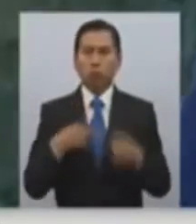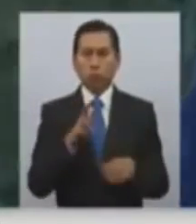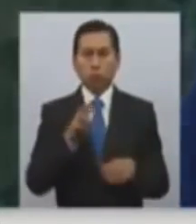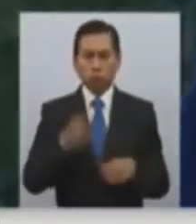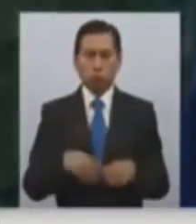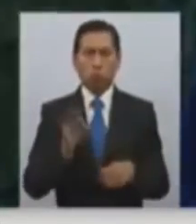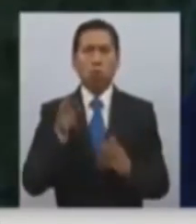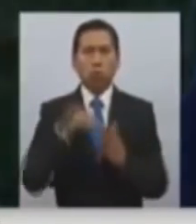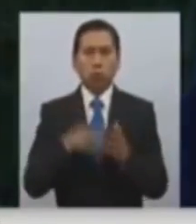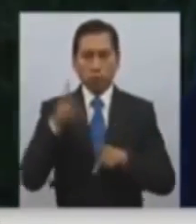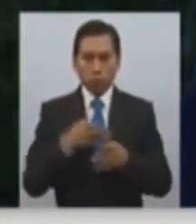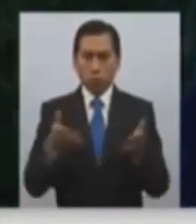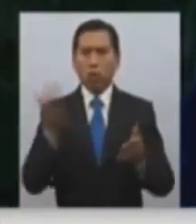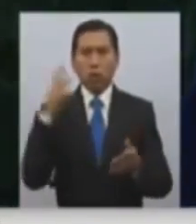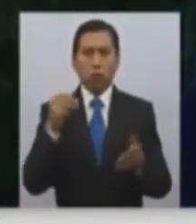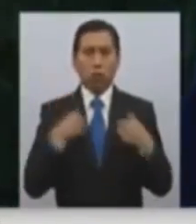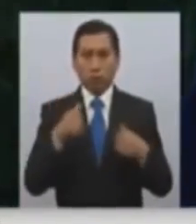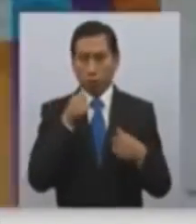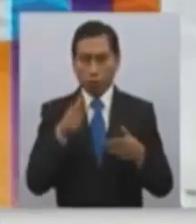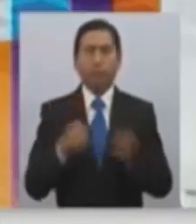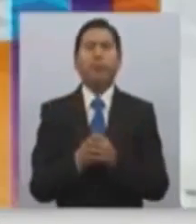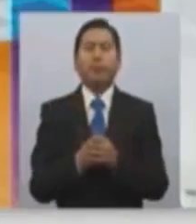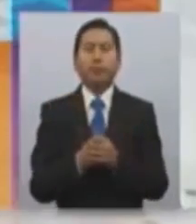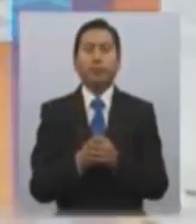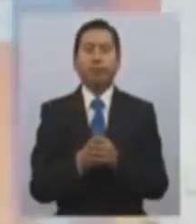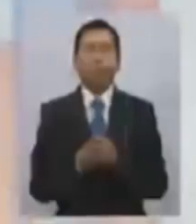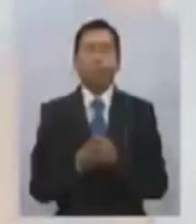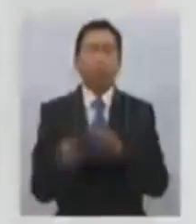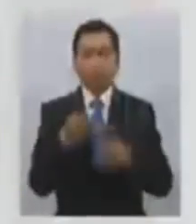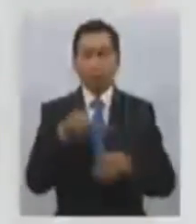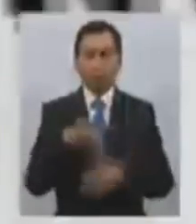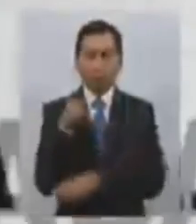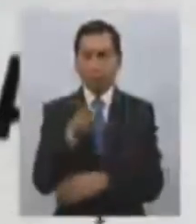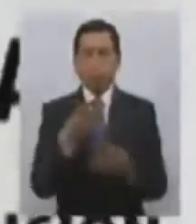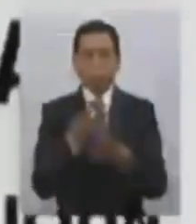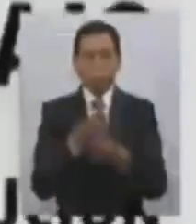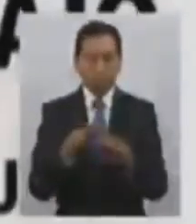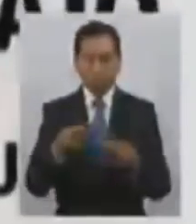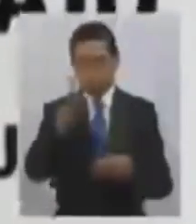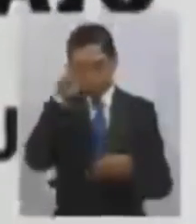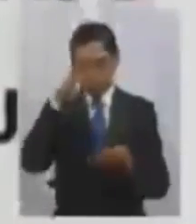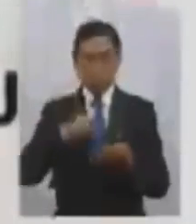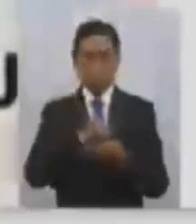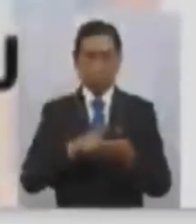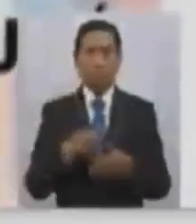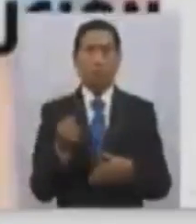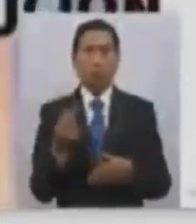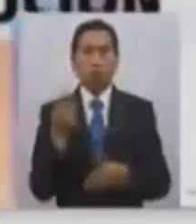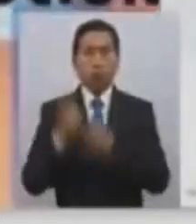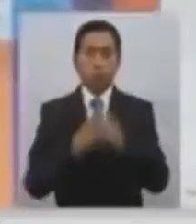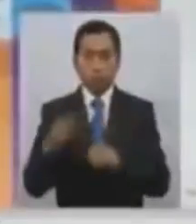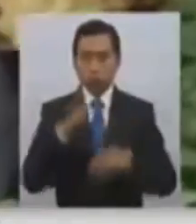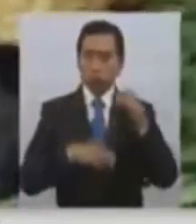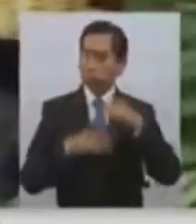2,9 millones de personas que no tenían acceso a agua potable. En Bolivia se ha erradicado el analfabetismo. En 12 años se han